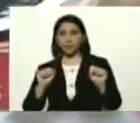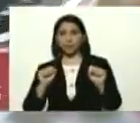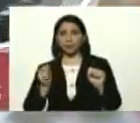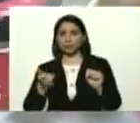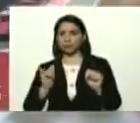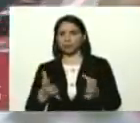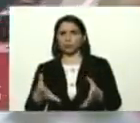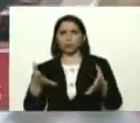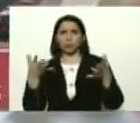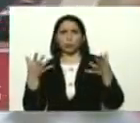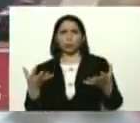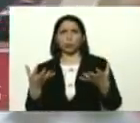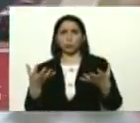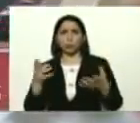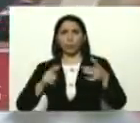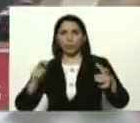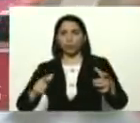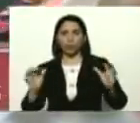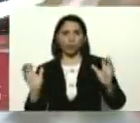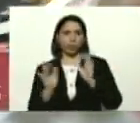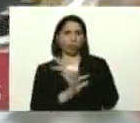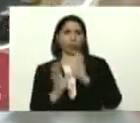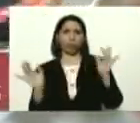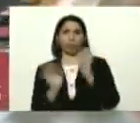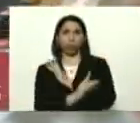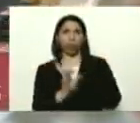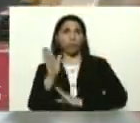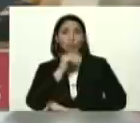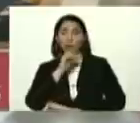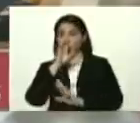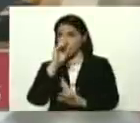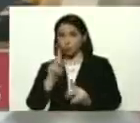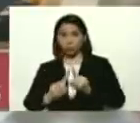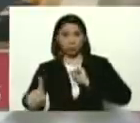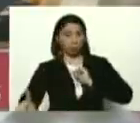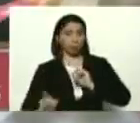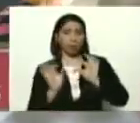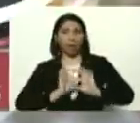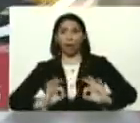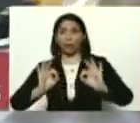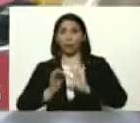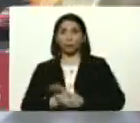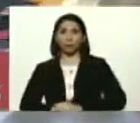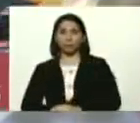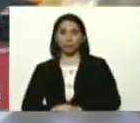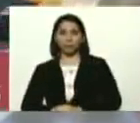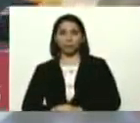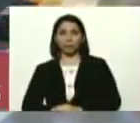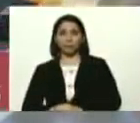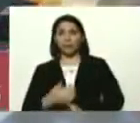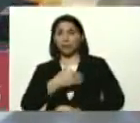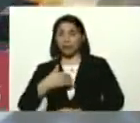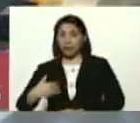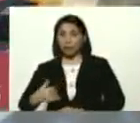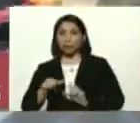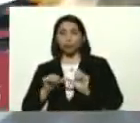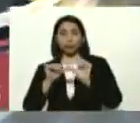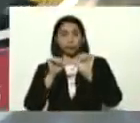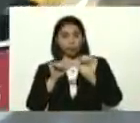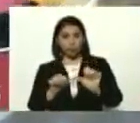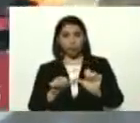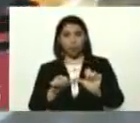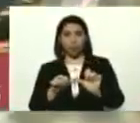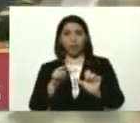grandes concentraciones de personas, no respetan el espaciamiento físico debido. Si queremos continuar con